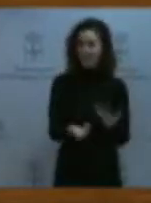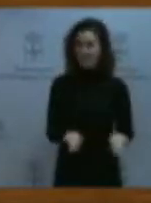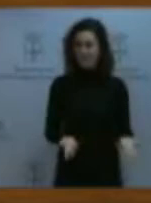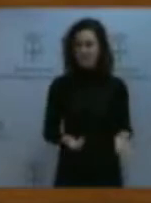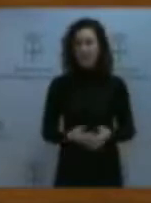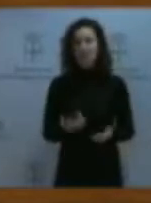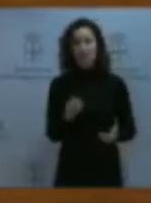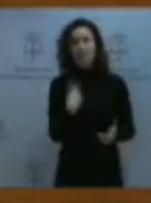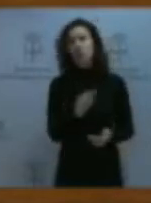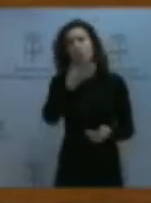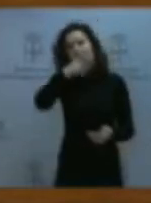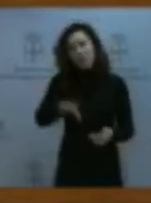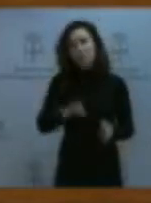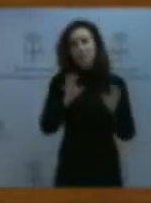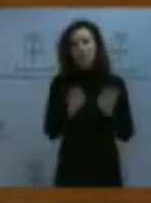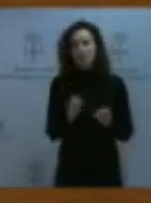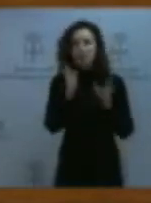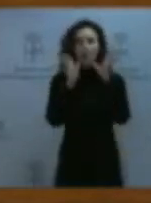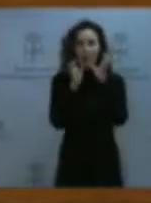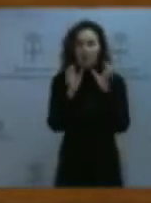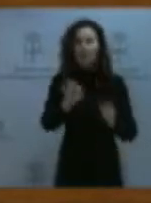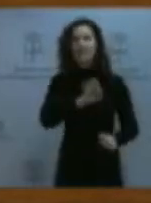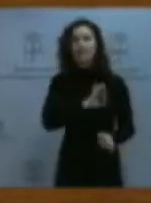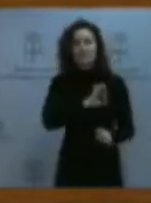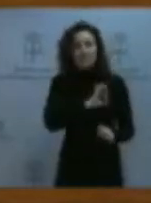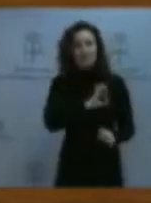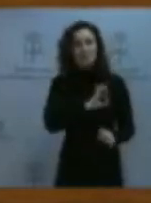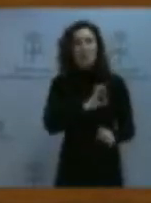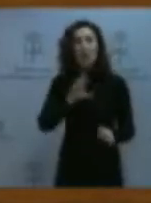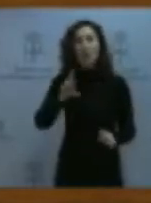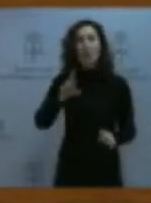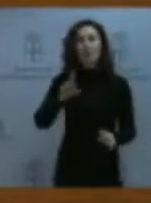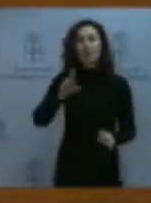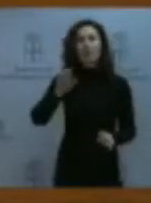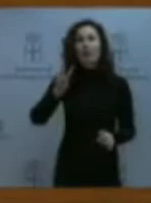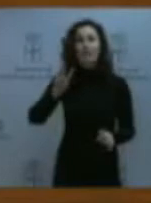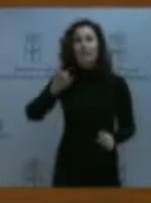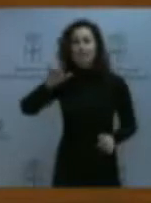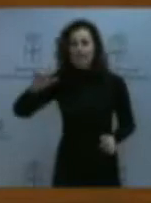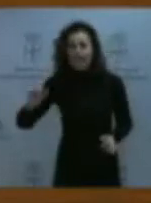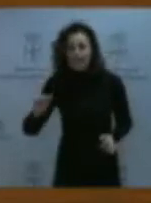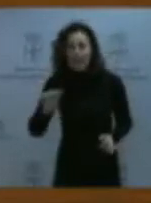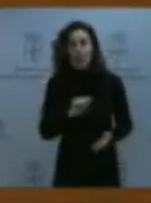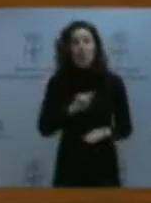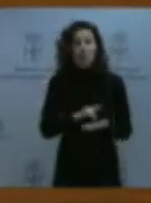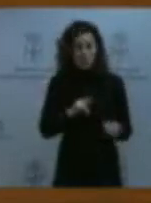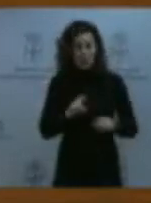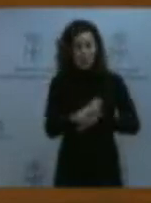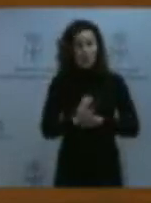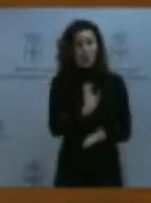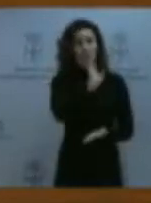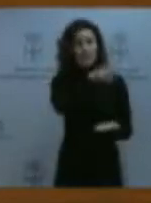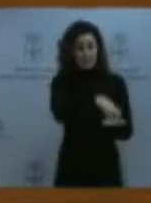del señor Eustaquio Revilla. Hemos denunciado también cómo la Consejería deja caducar un expediente sancionador a